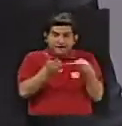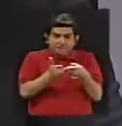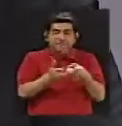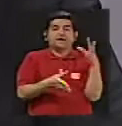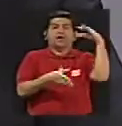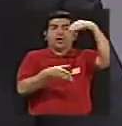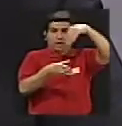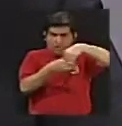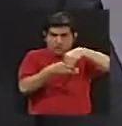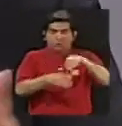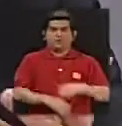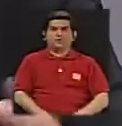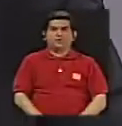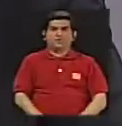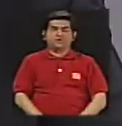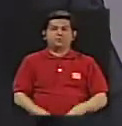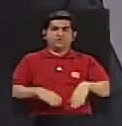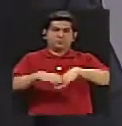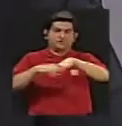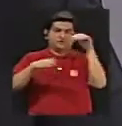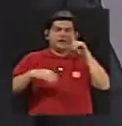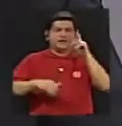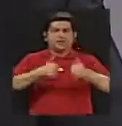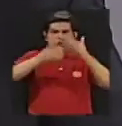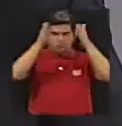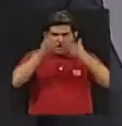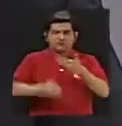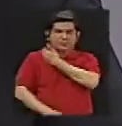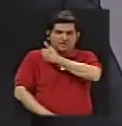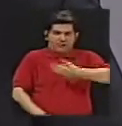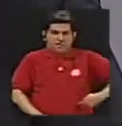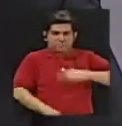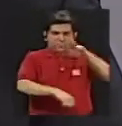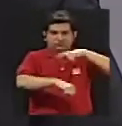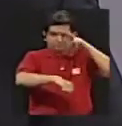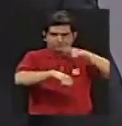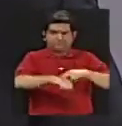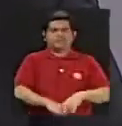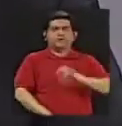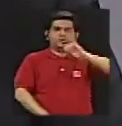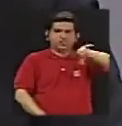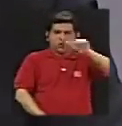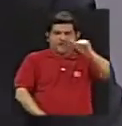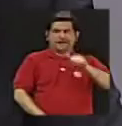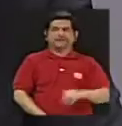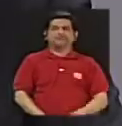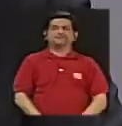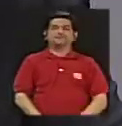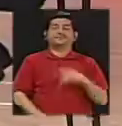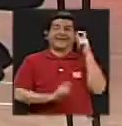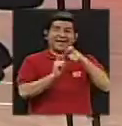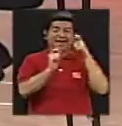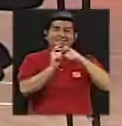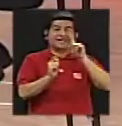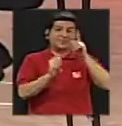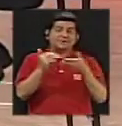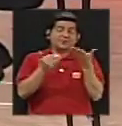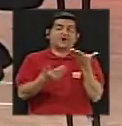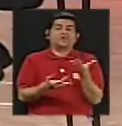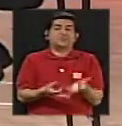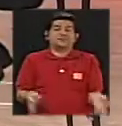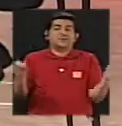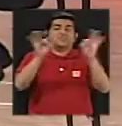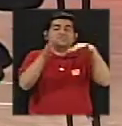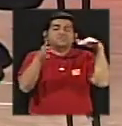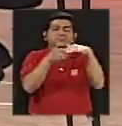incluyó el retiro de un candidato a la presidencia de la República, de don Johnny Araya. Precisamente una de las cosas interesantes que tiene